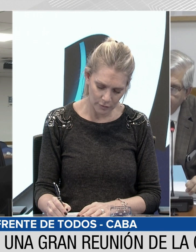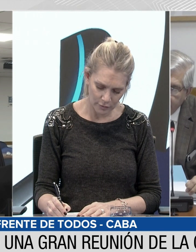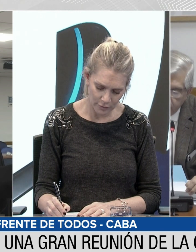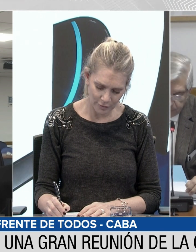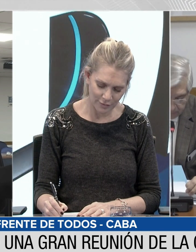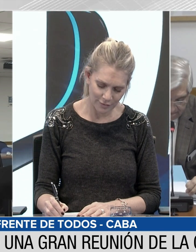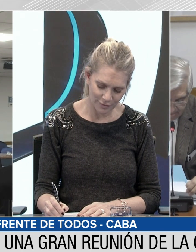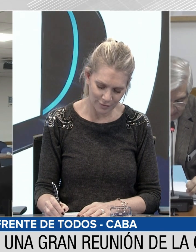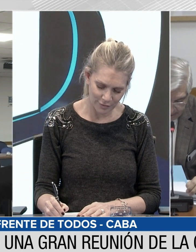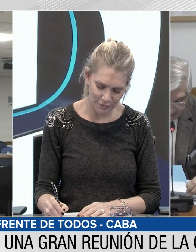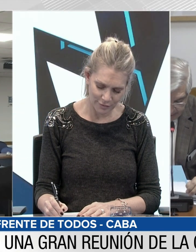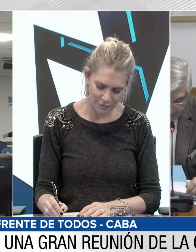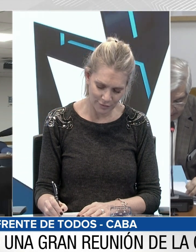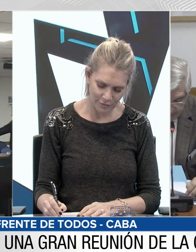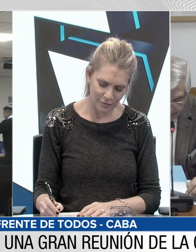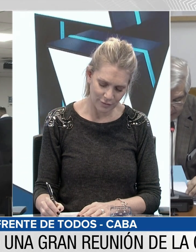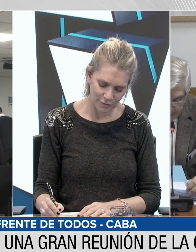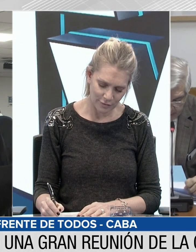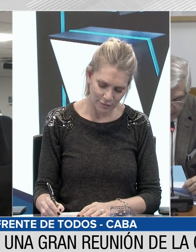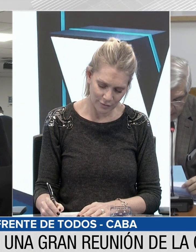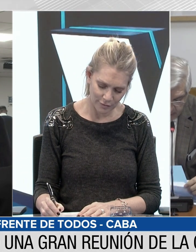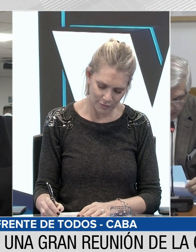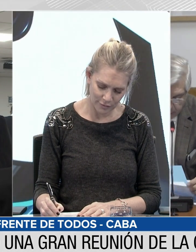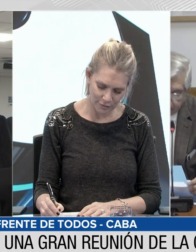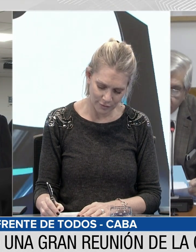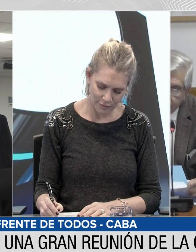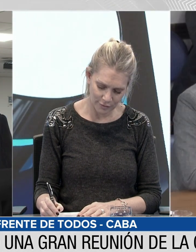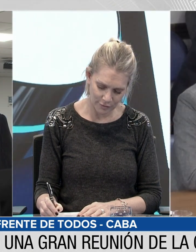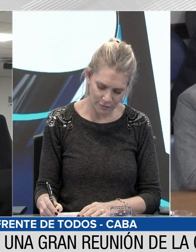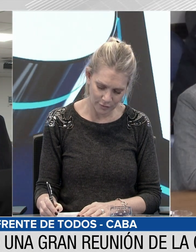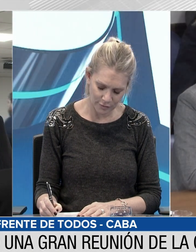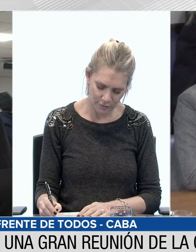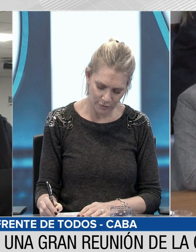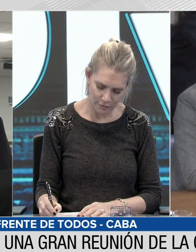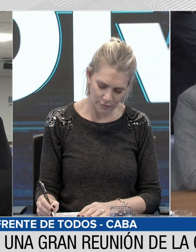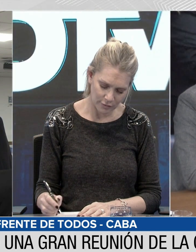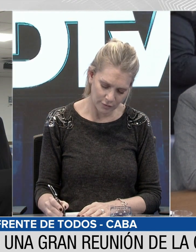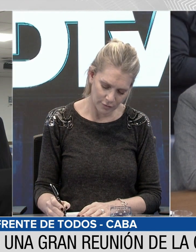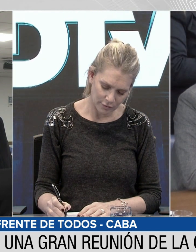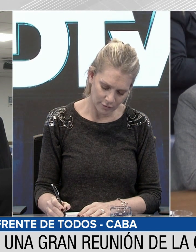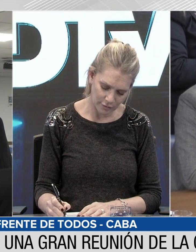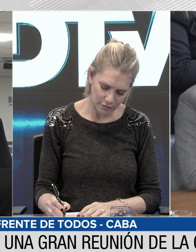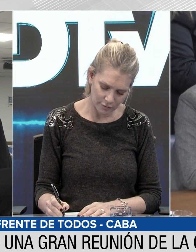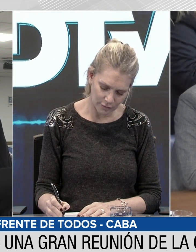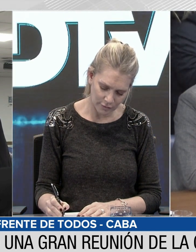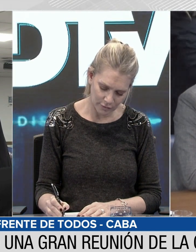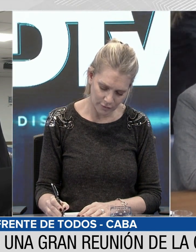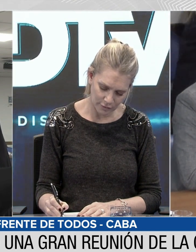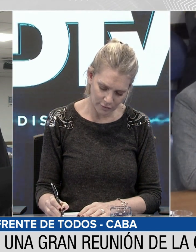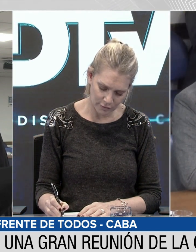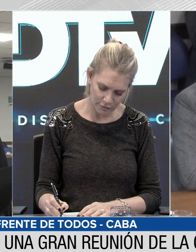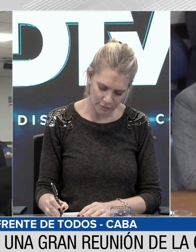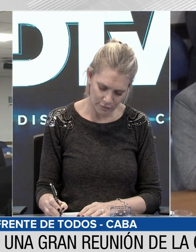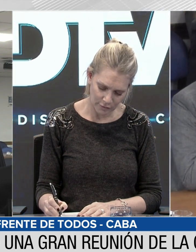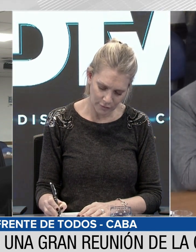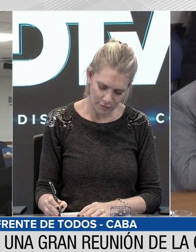Lutero rompe con la Iglesia Católica de Occidente, hace 503 años,